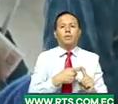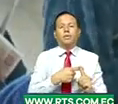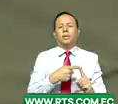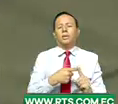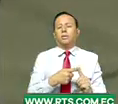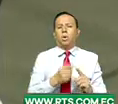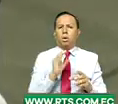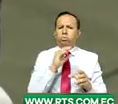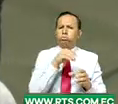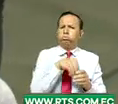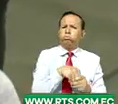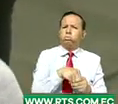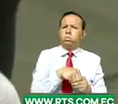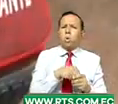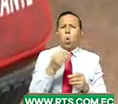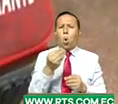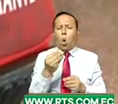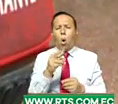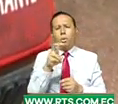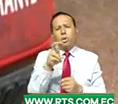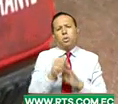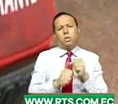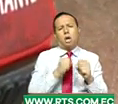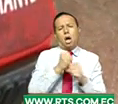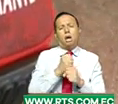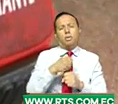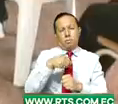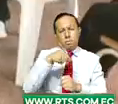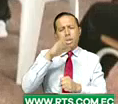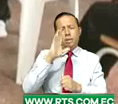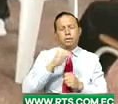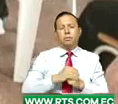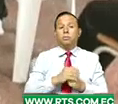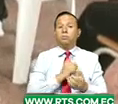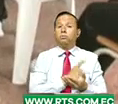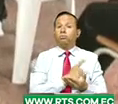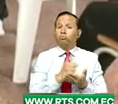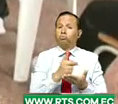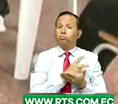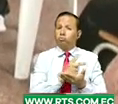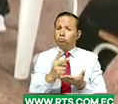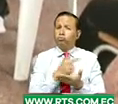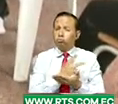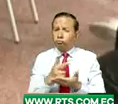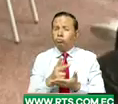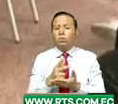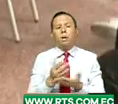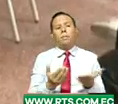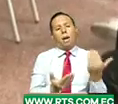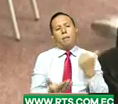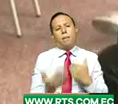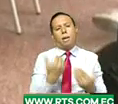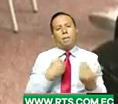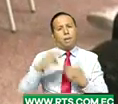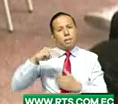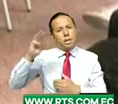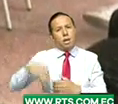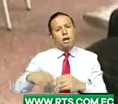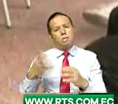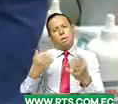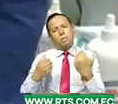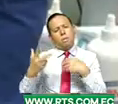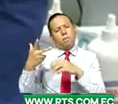incluidos mayores de 12 años, que en las próximas semanas se suman a las campañas del Ministerio de Salud,